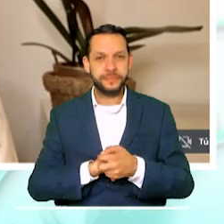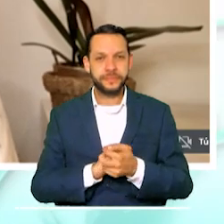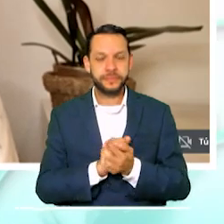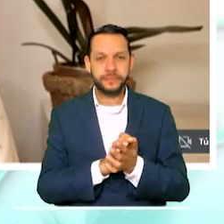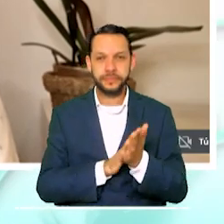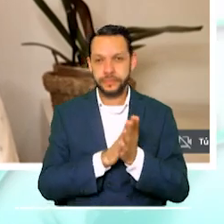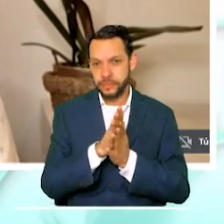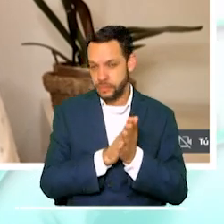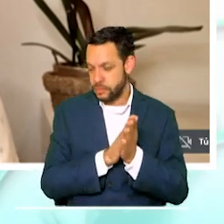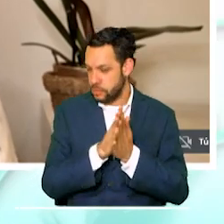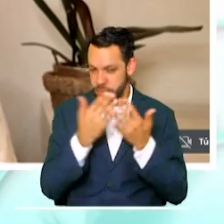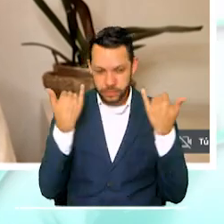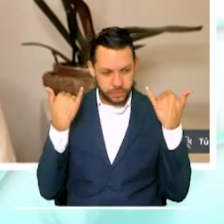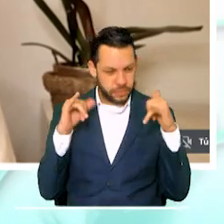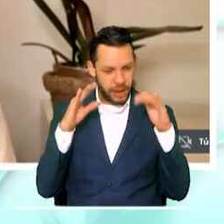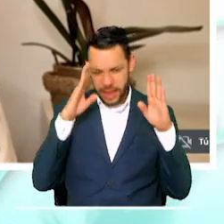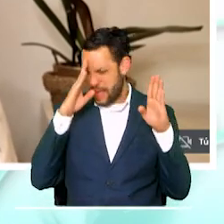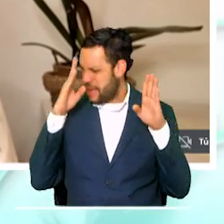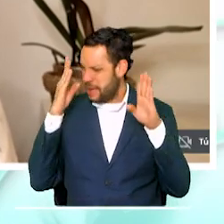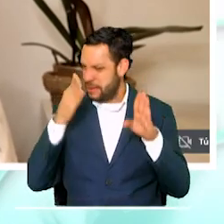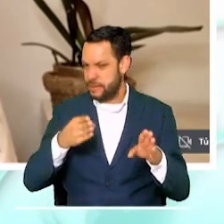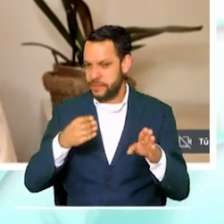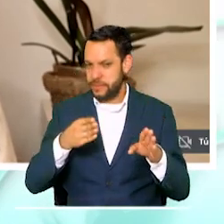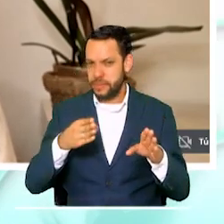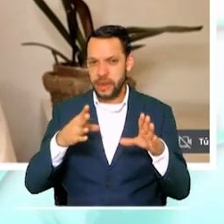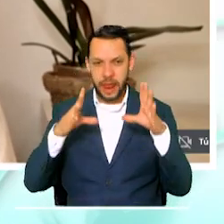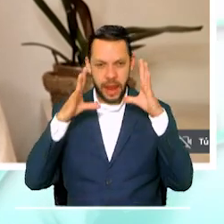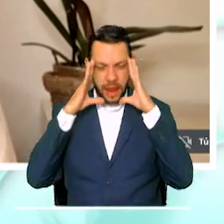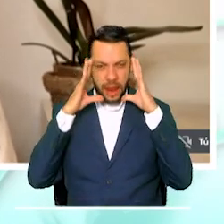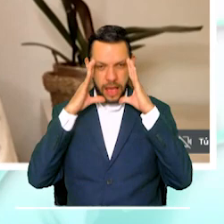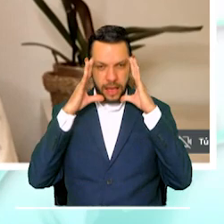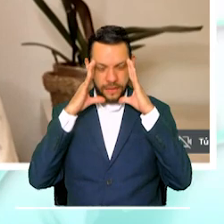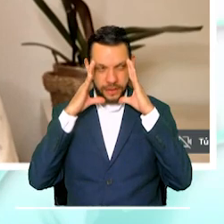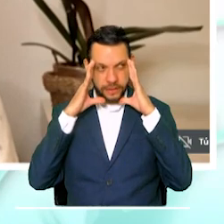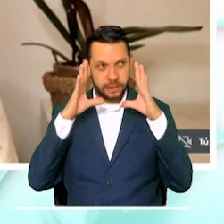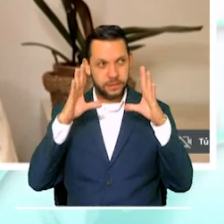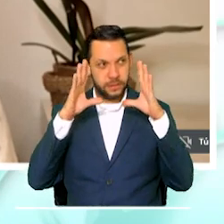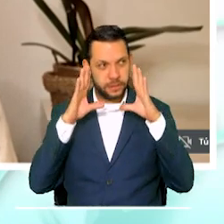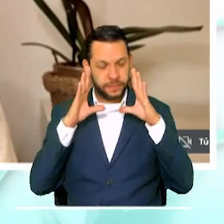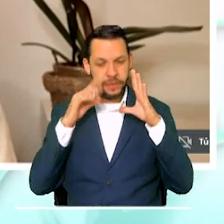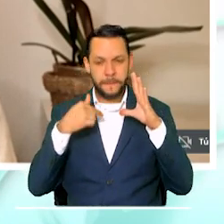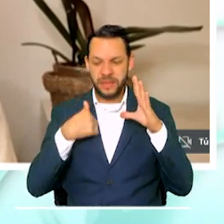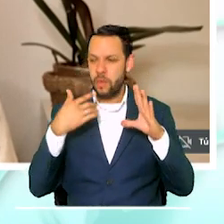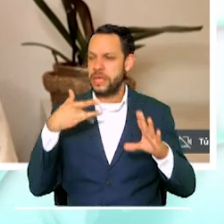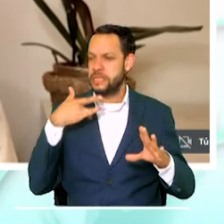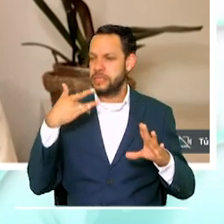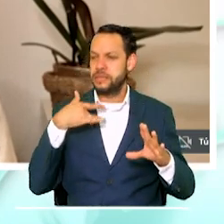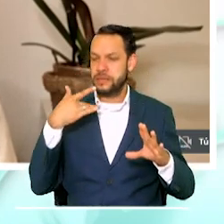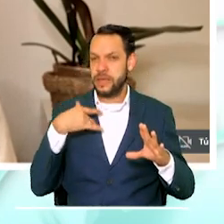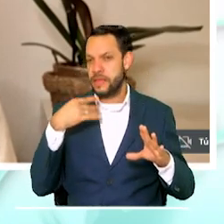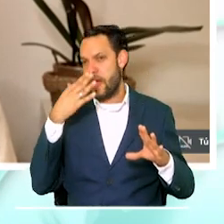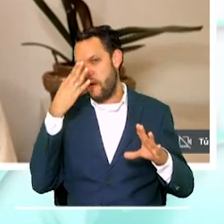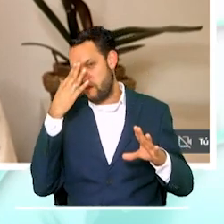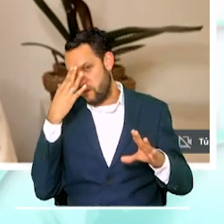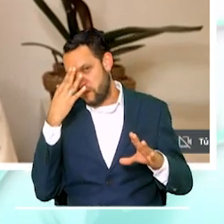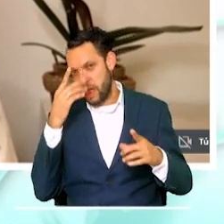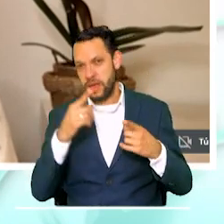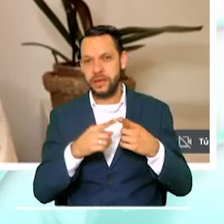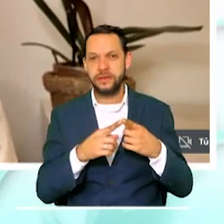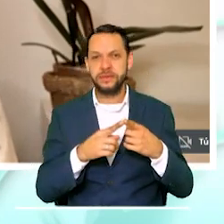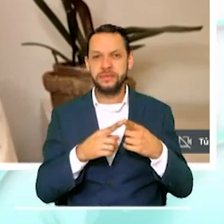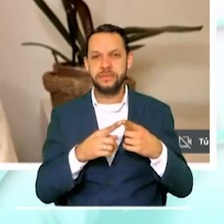Y ahora lleven toda su atención a la cara. Perciban sensaciones en la frente.